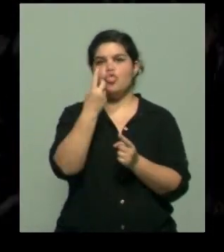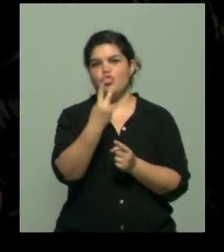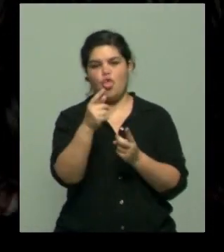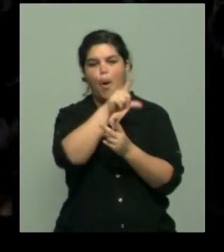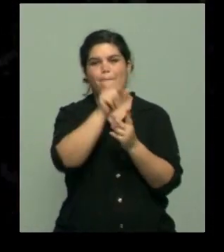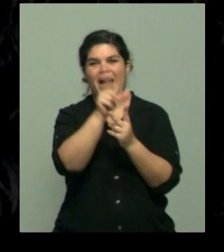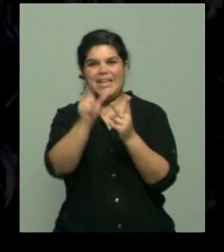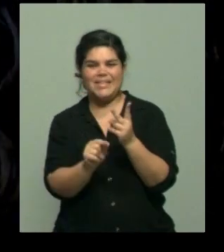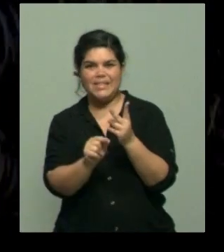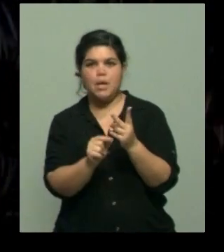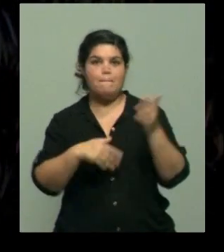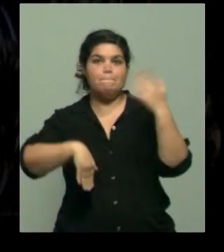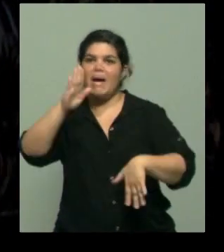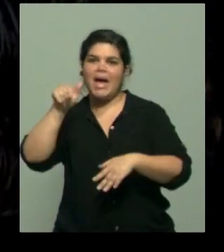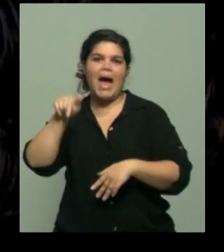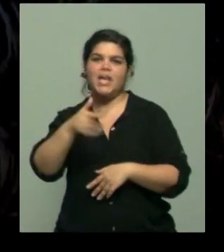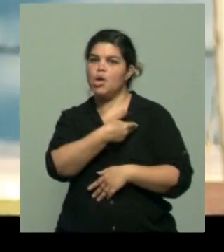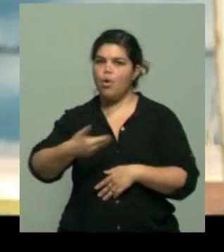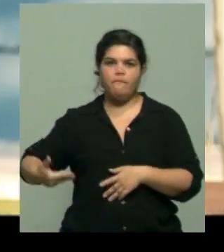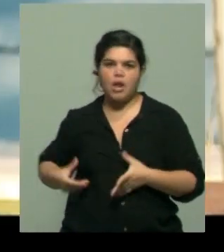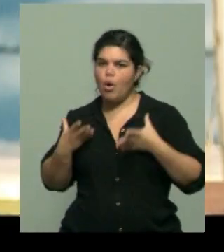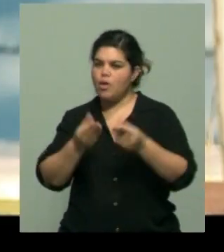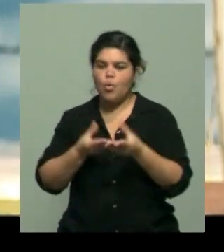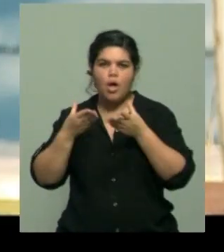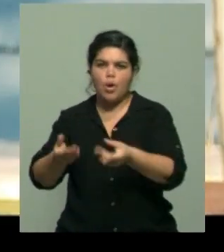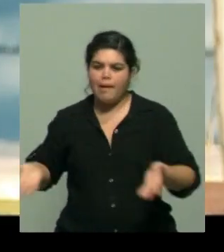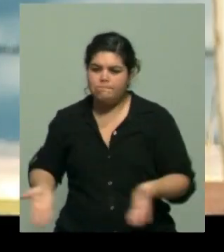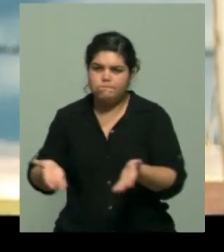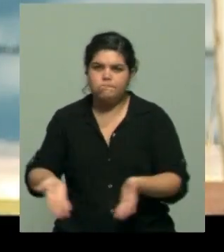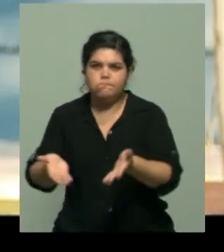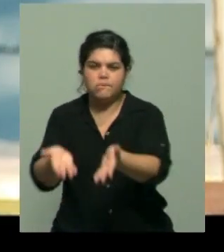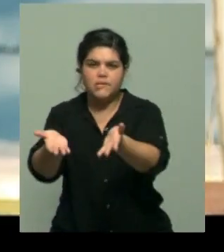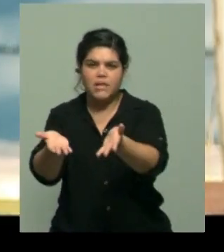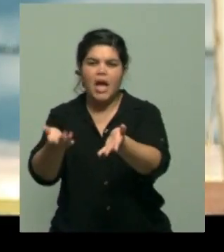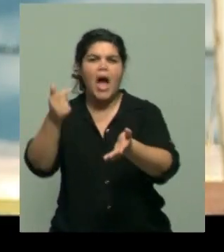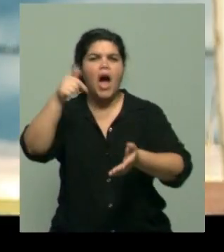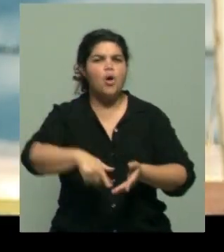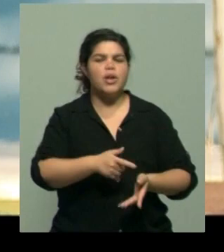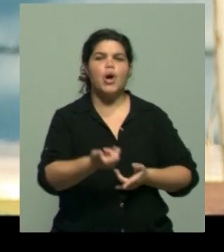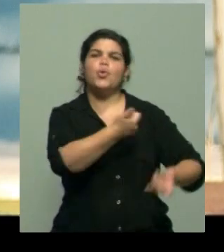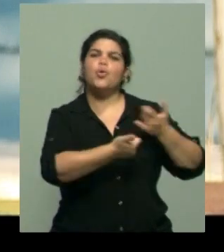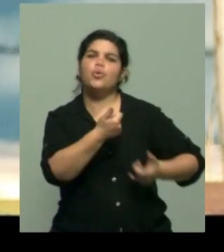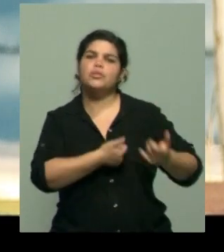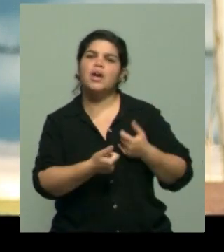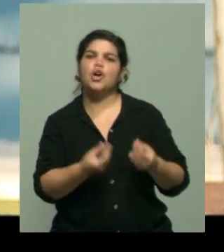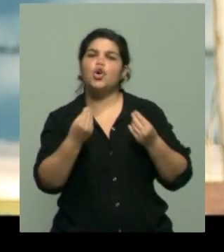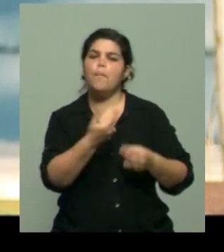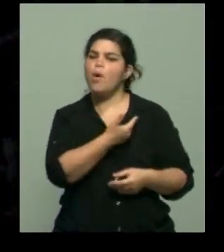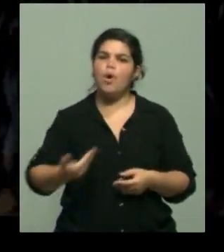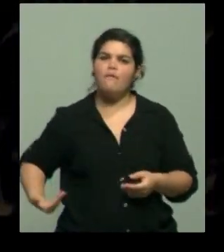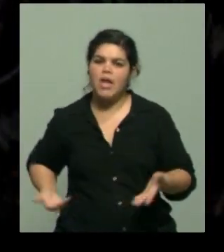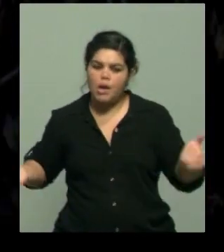calidad educativa, pero está el Estado detrás de todo eso. Resumilo, ¿qué tan importante es que el Estado esté? Es lo